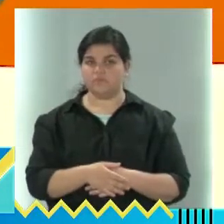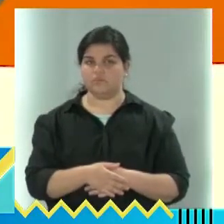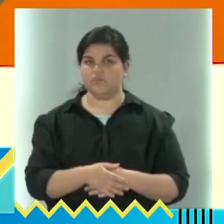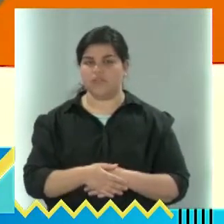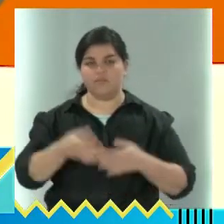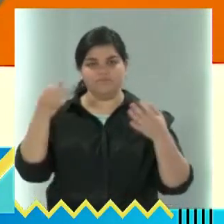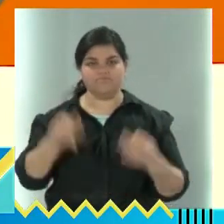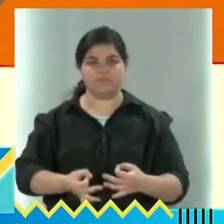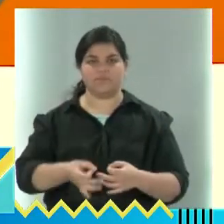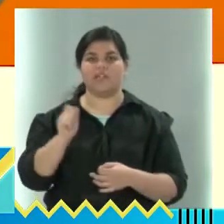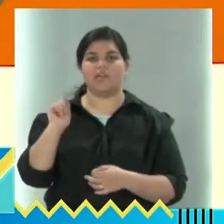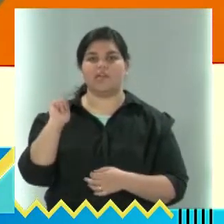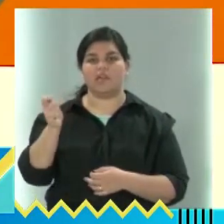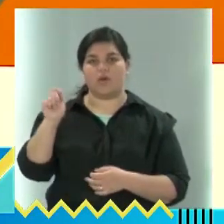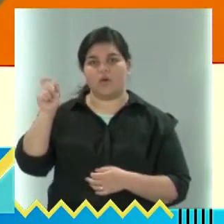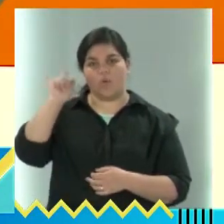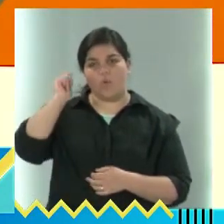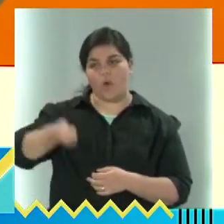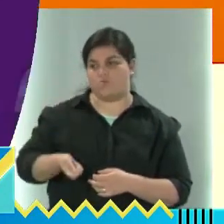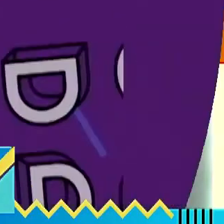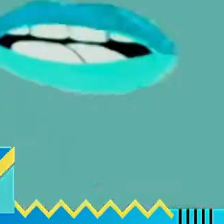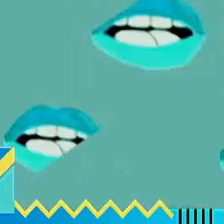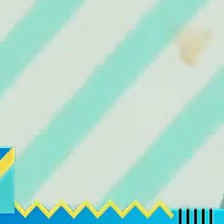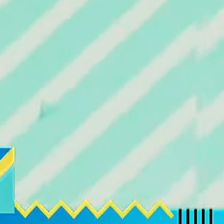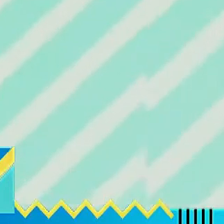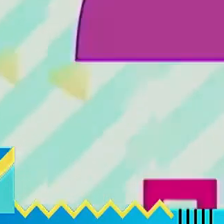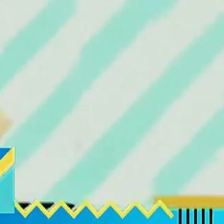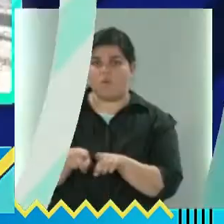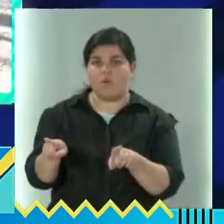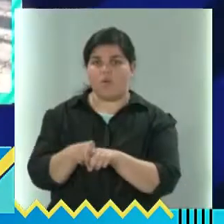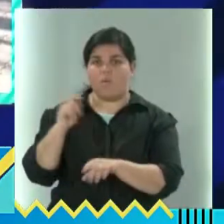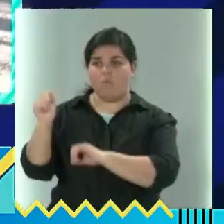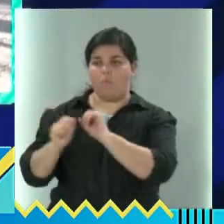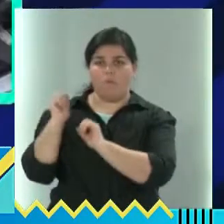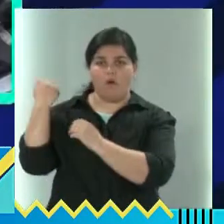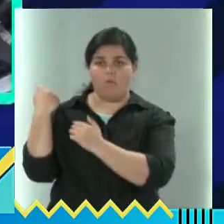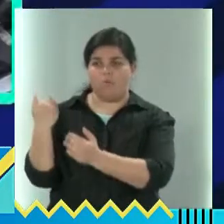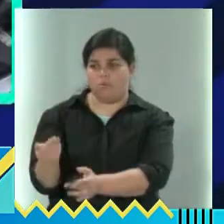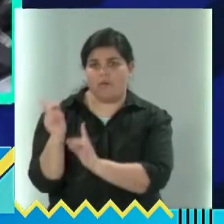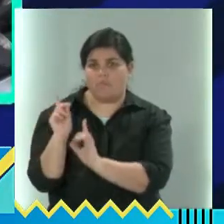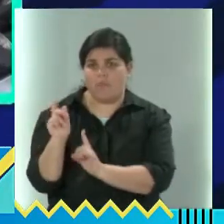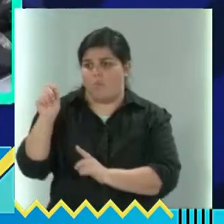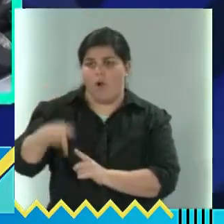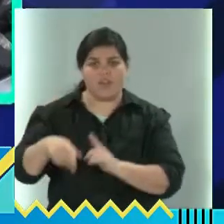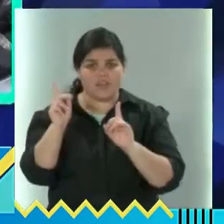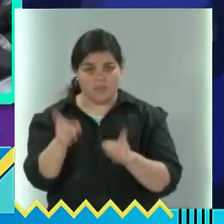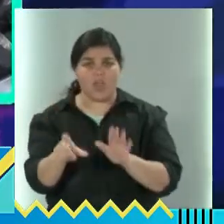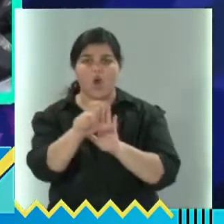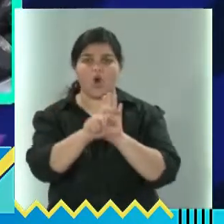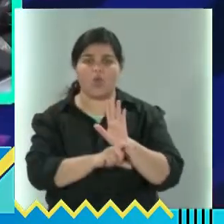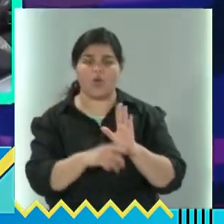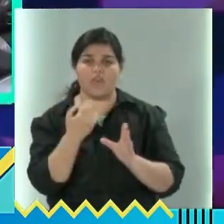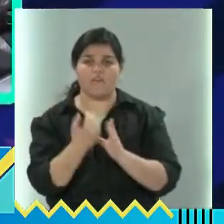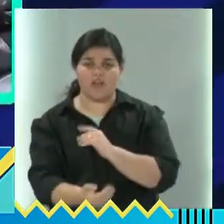puntual va a ser el juez, como lo tenía hasta ahora, la va a mantener el juez de falta. el código actual de faltas, que